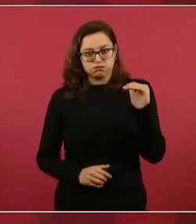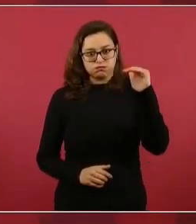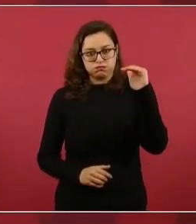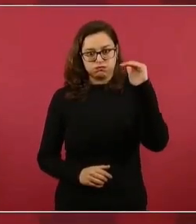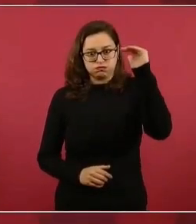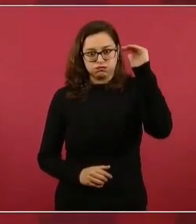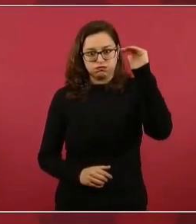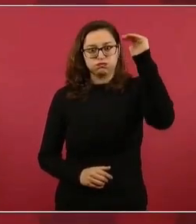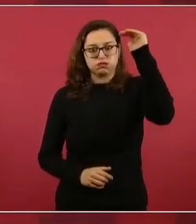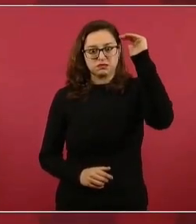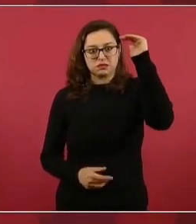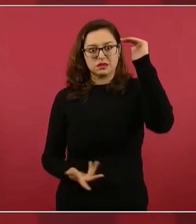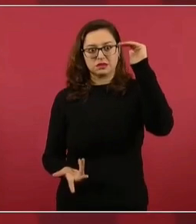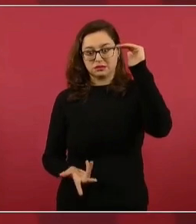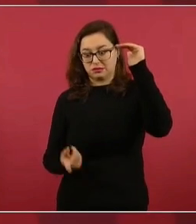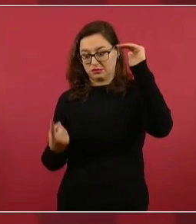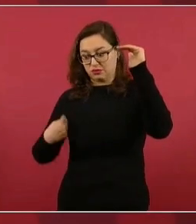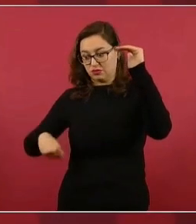alentarla